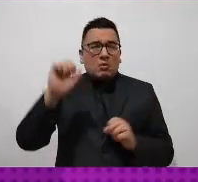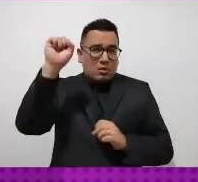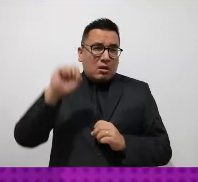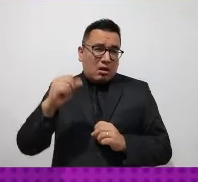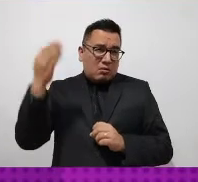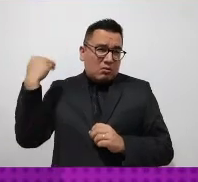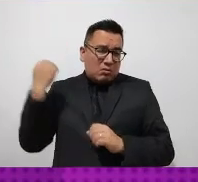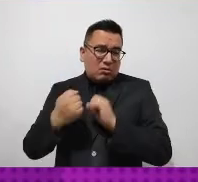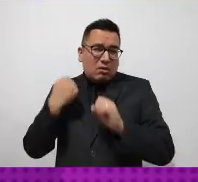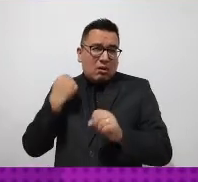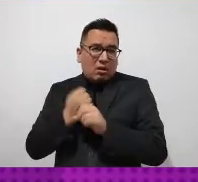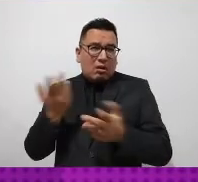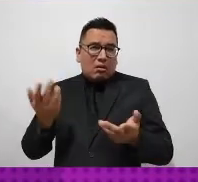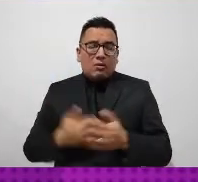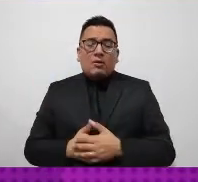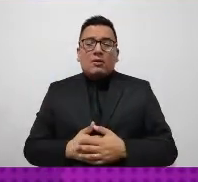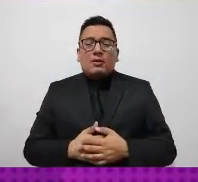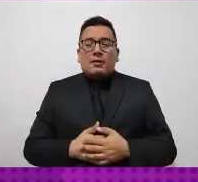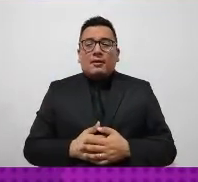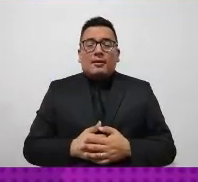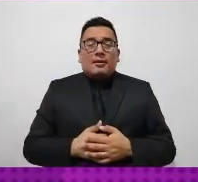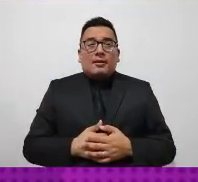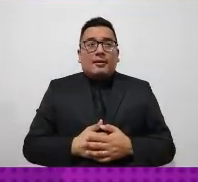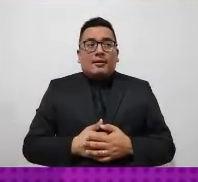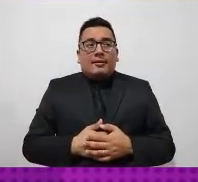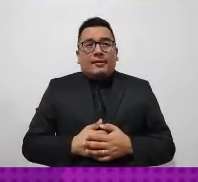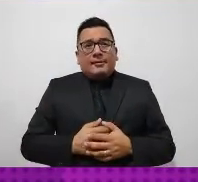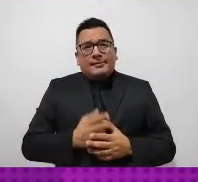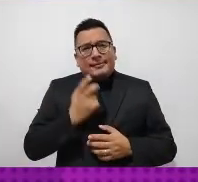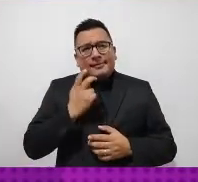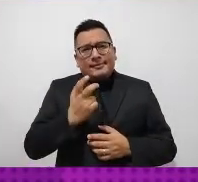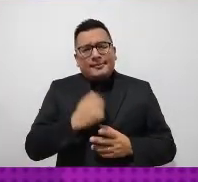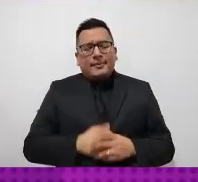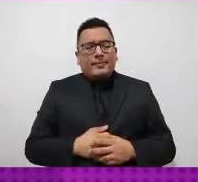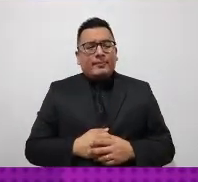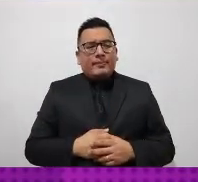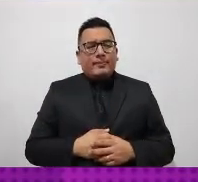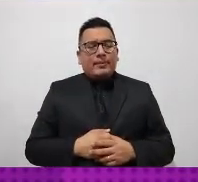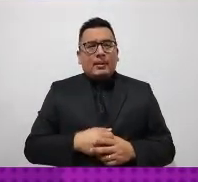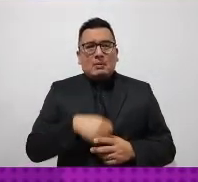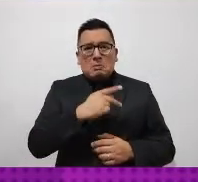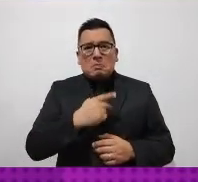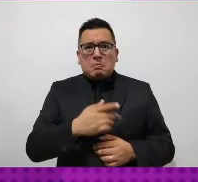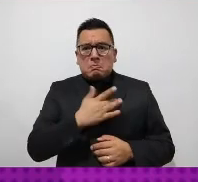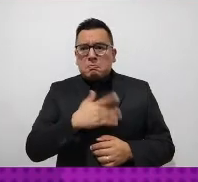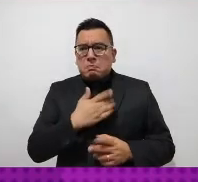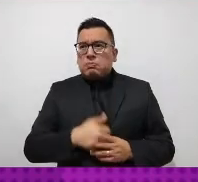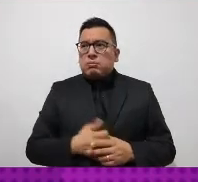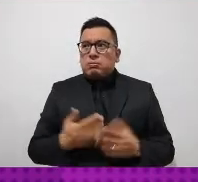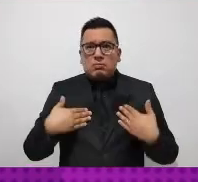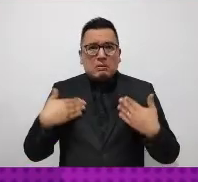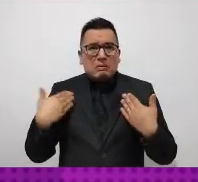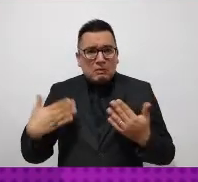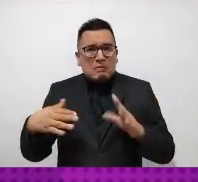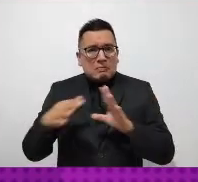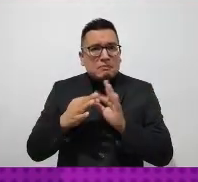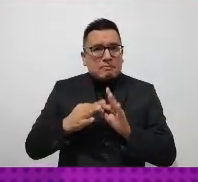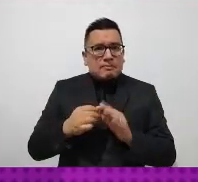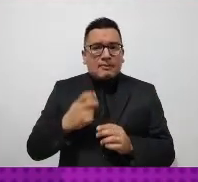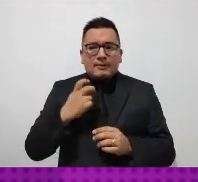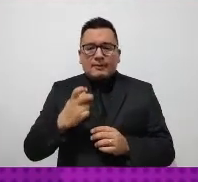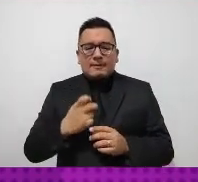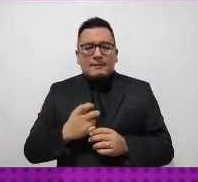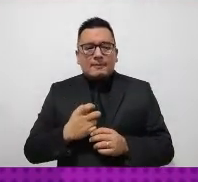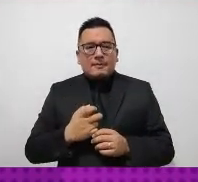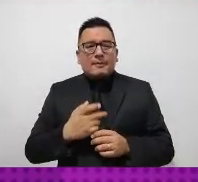años atrás y ahorita lo son otra vez. Entonces, una vez que ellas se sienten acompañadas, surge un